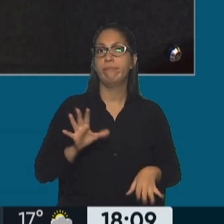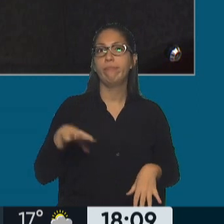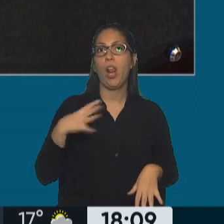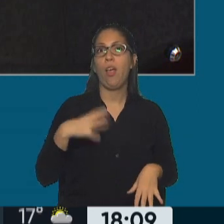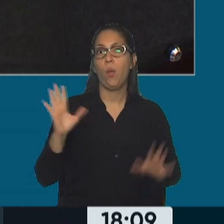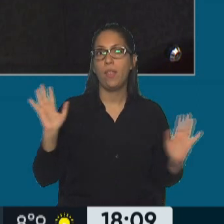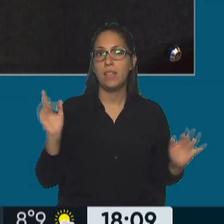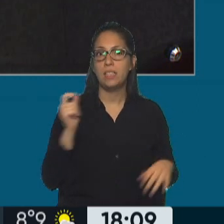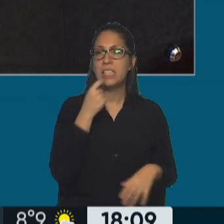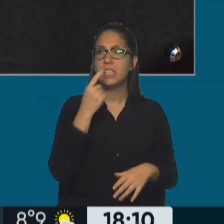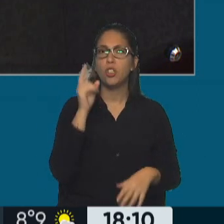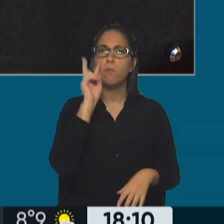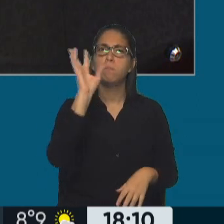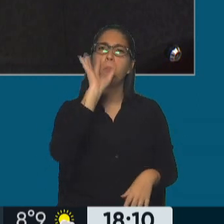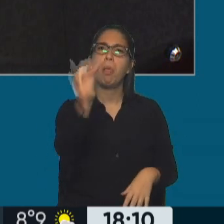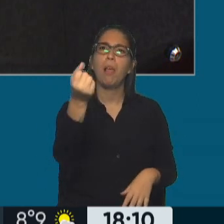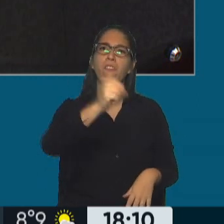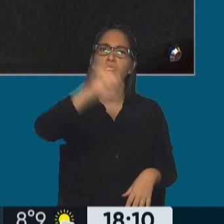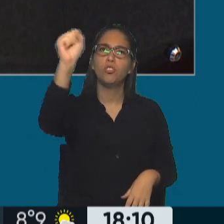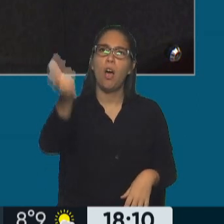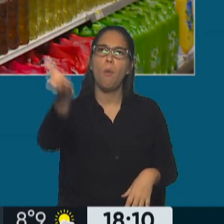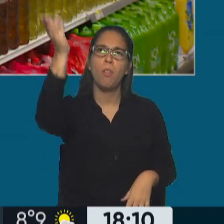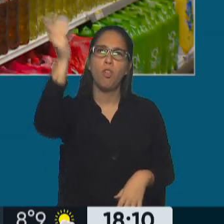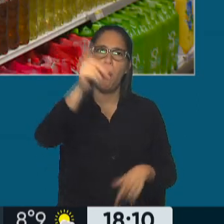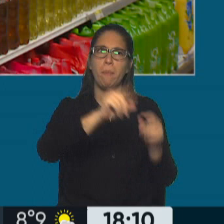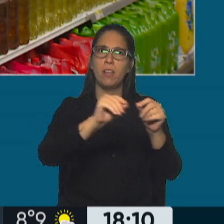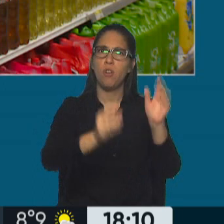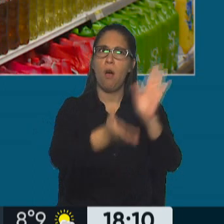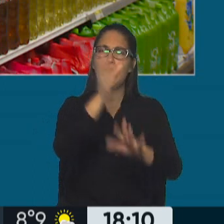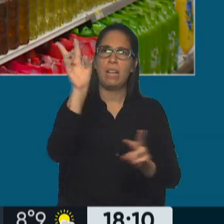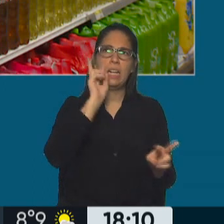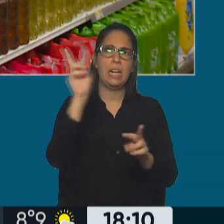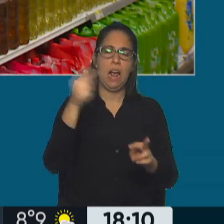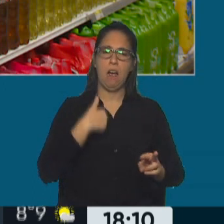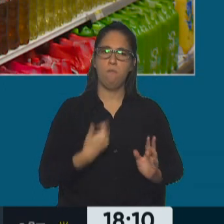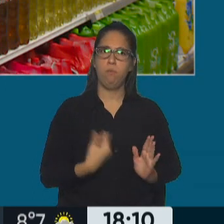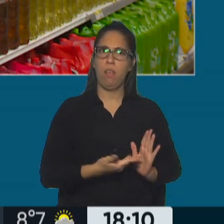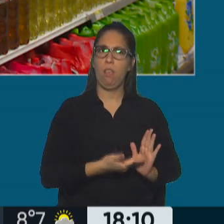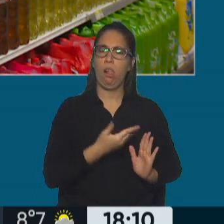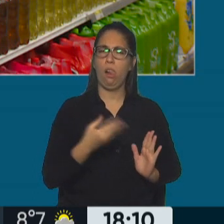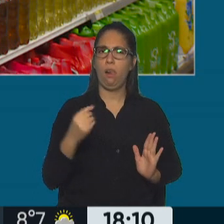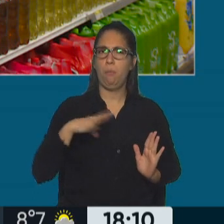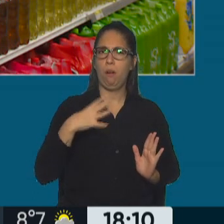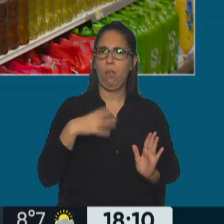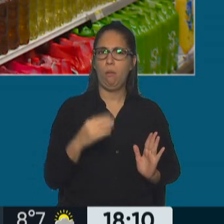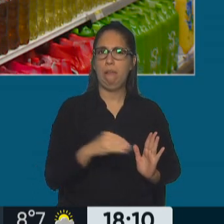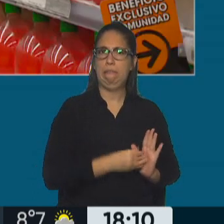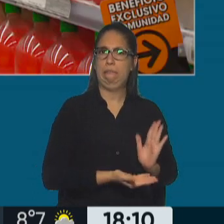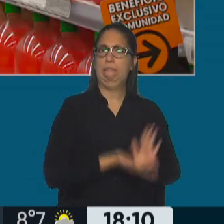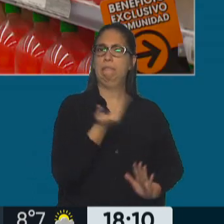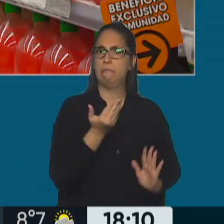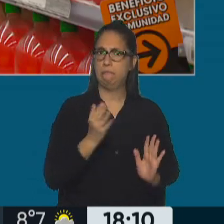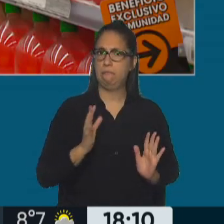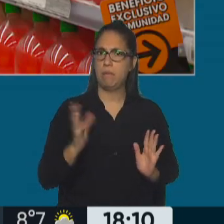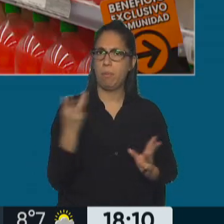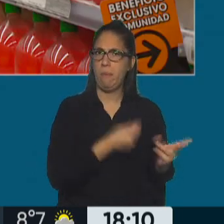Si aumenta mucho la inflación, aumentan los precios. Y si ven que puede aumentar la inflación, aumentan también los precios porque por las dudas se atacan. ¿Te